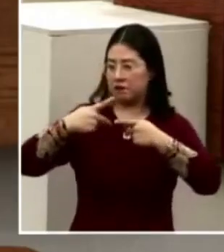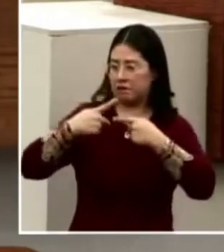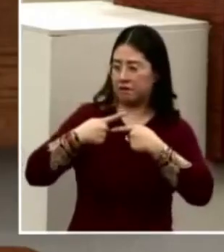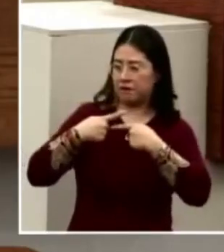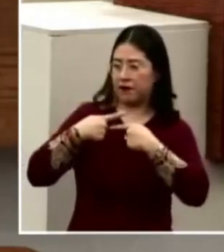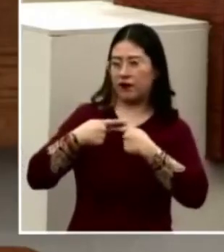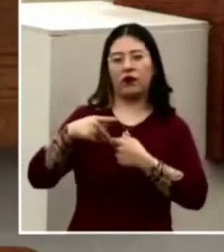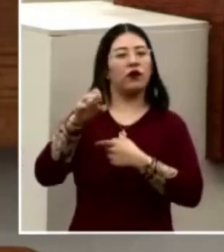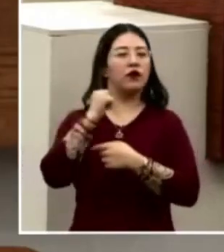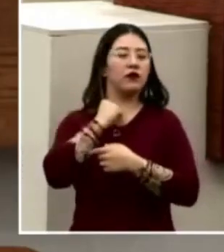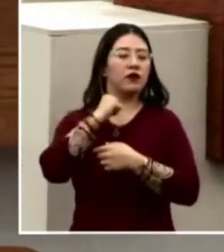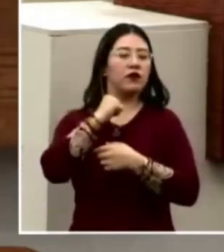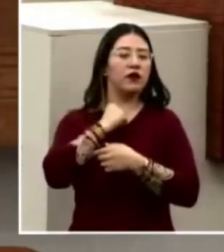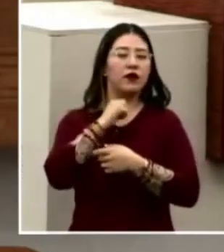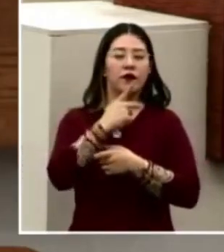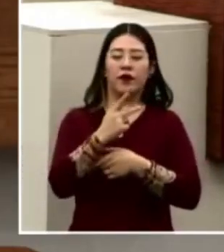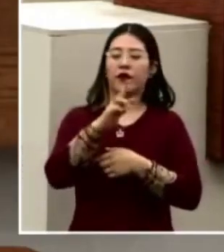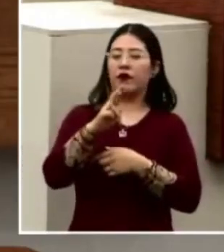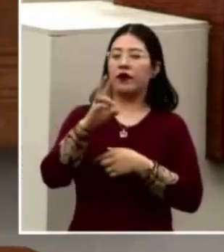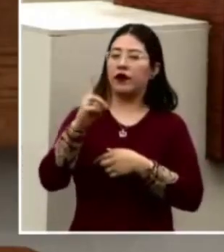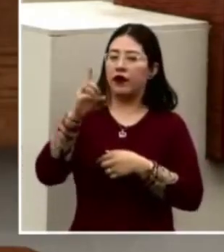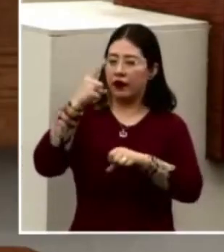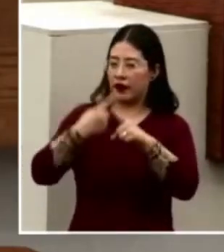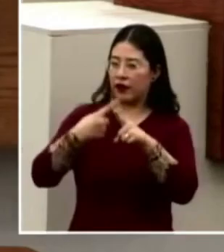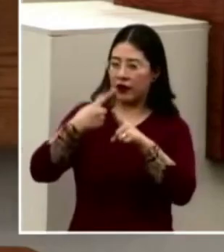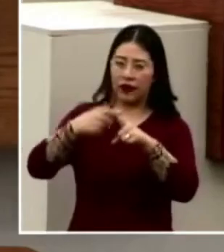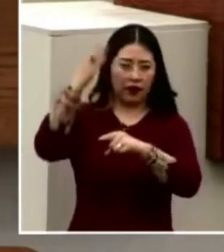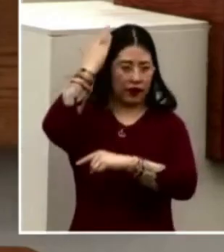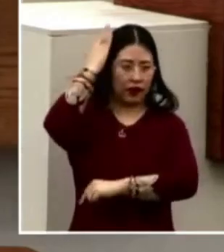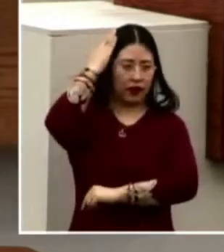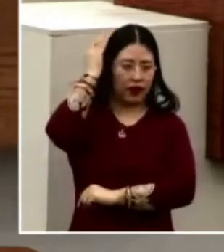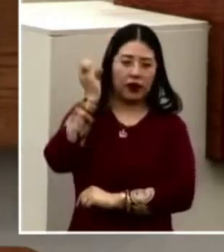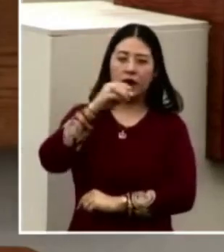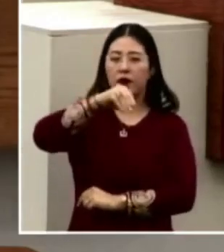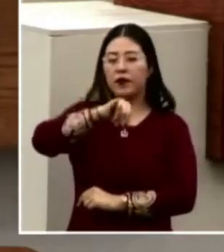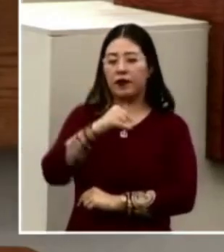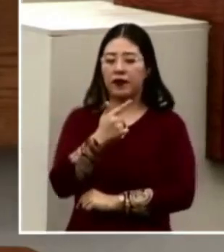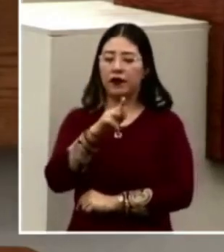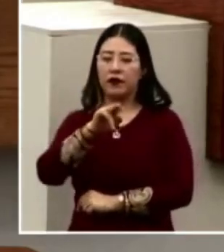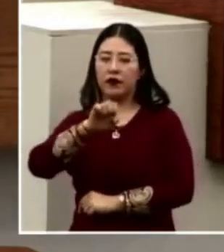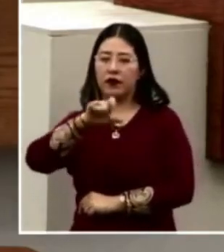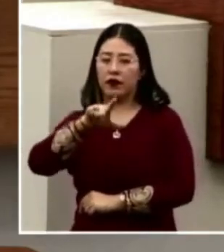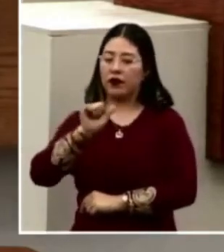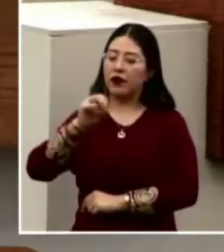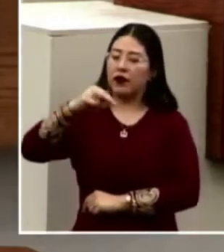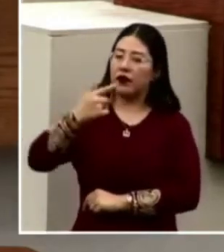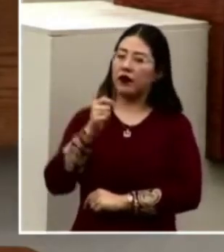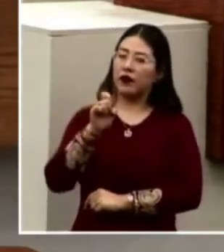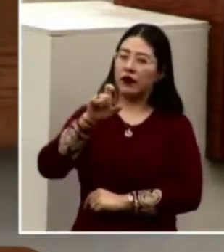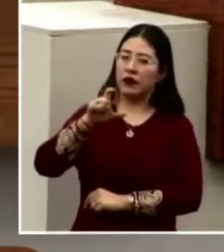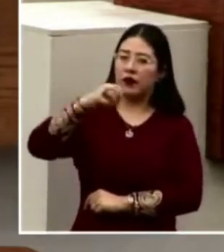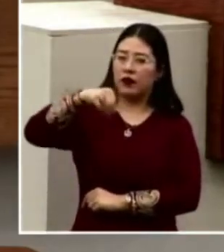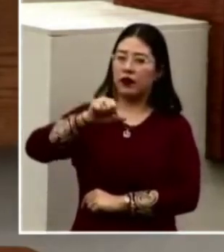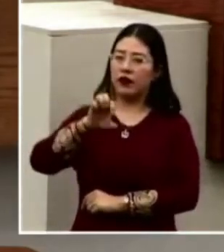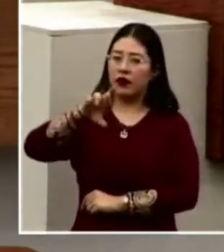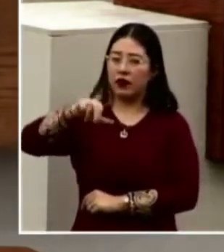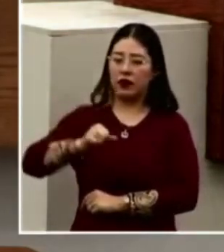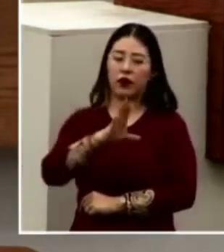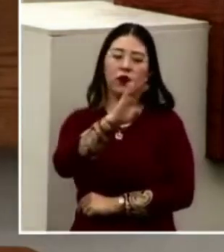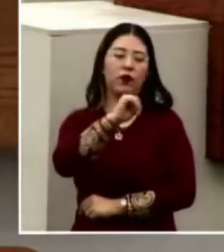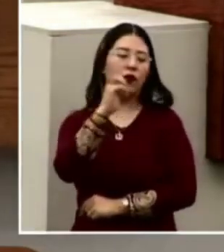PRD, encabezados por el senador Miguel Ángel Mancera, y 9 senadores del